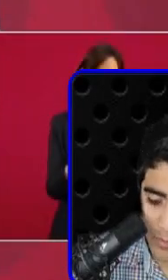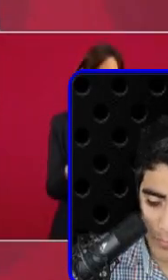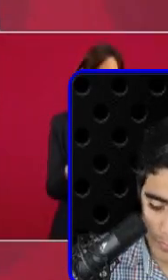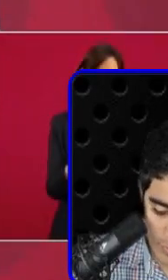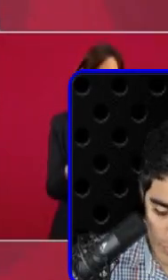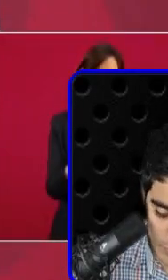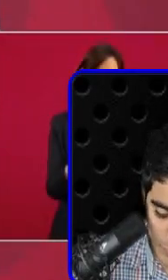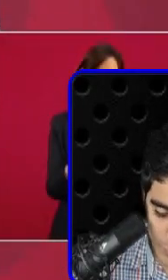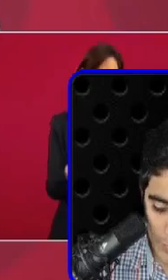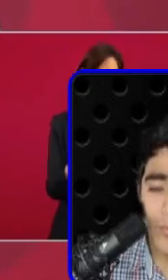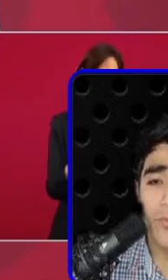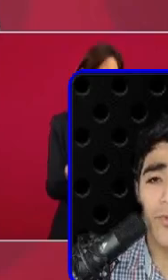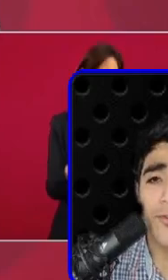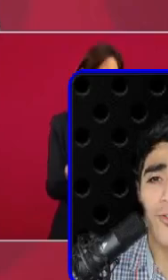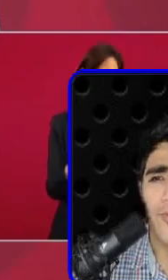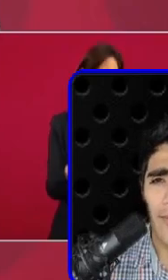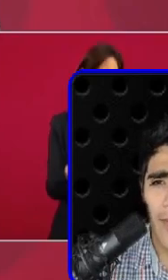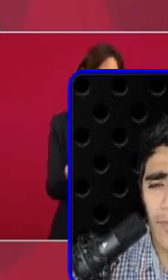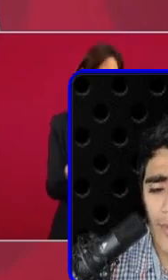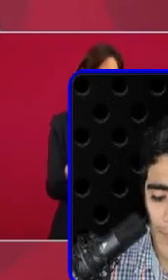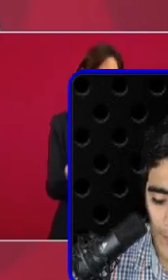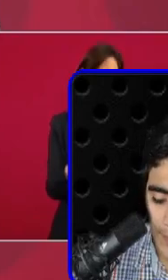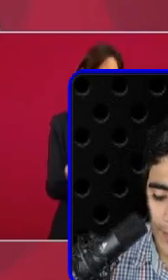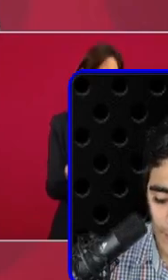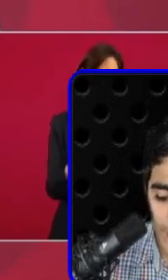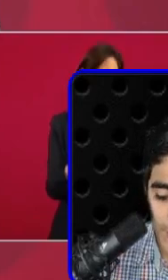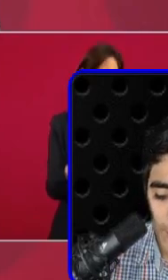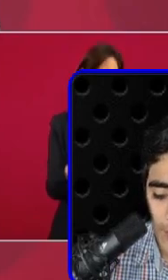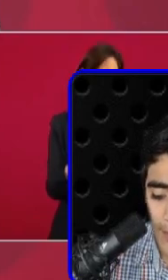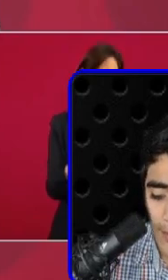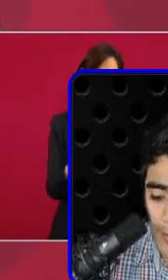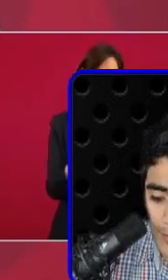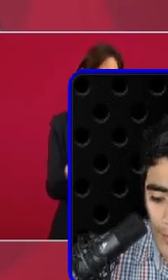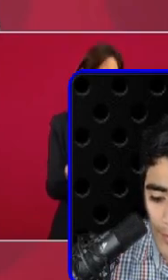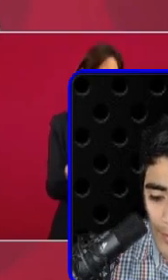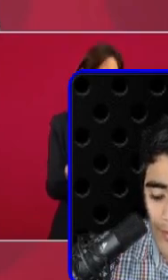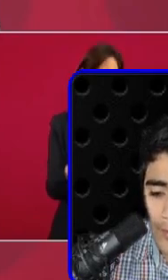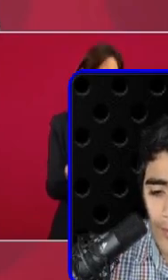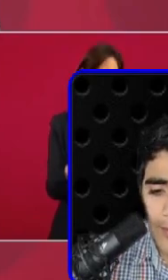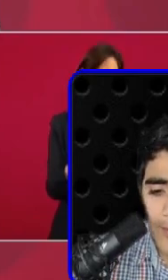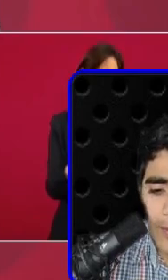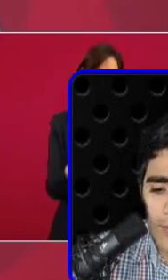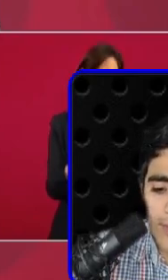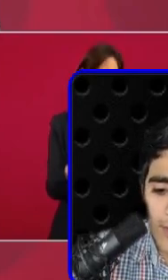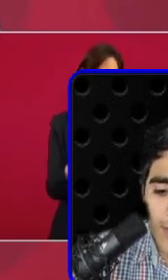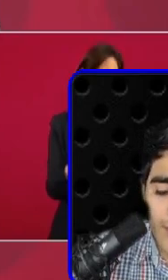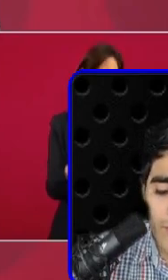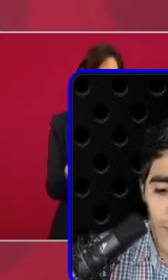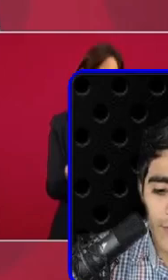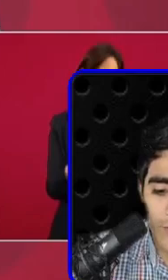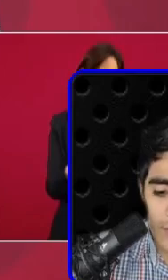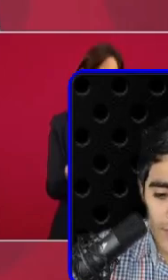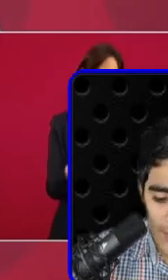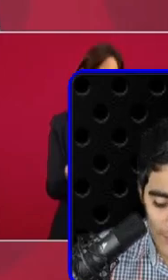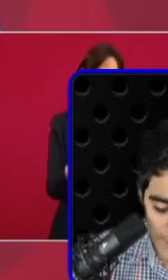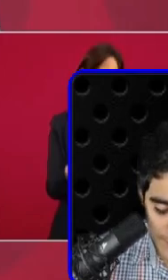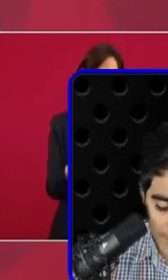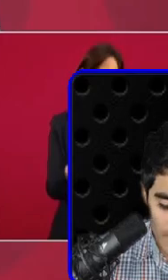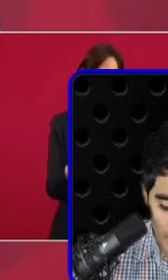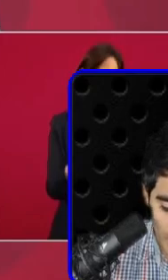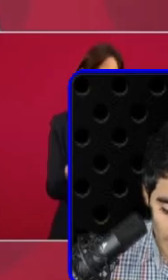Pues ahí, como pudimos observar, pues al presidente de la República, vale, le pegó esta fuerte